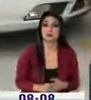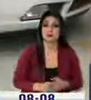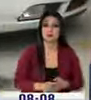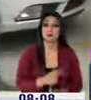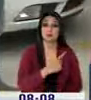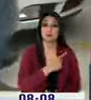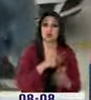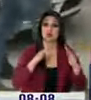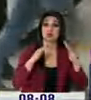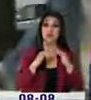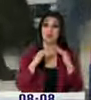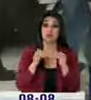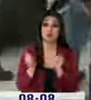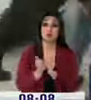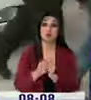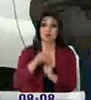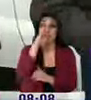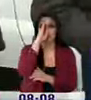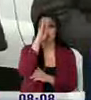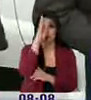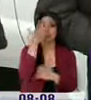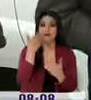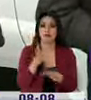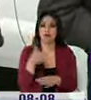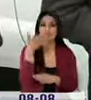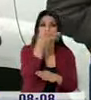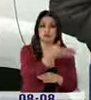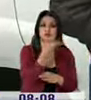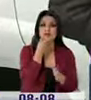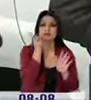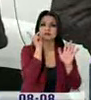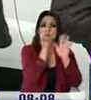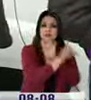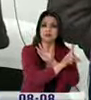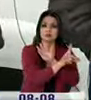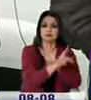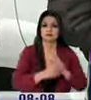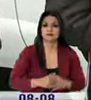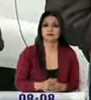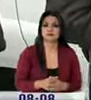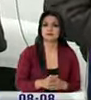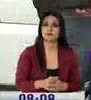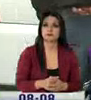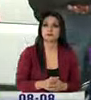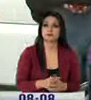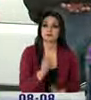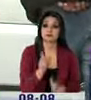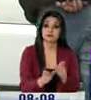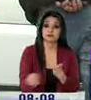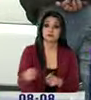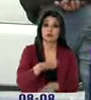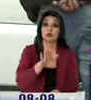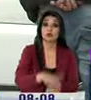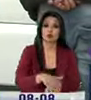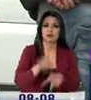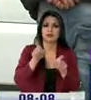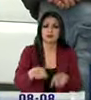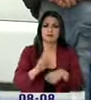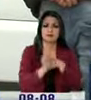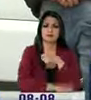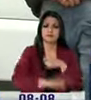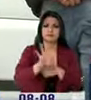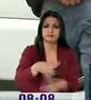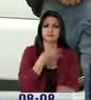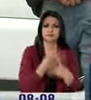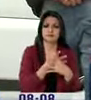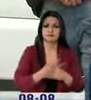en conjunto con los miembros policiales, realizaron la respectiva denuncia, esperando que los presuntos infractores sean